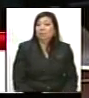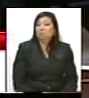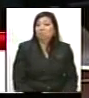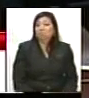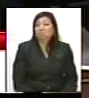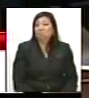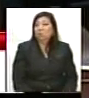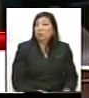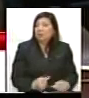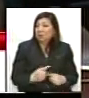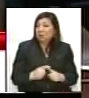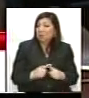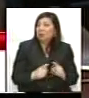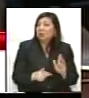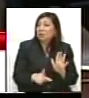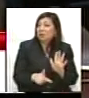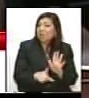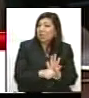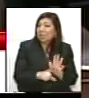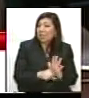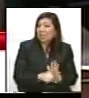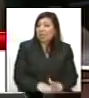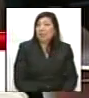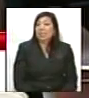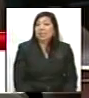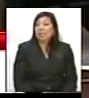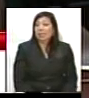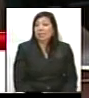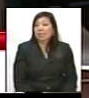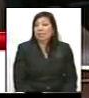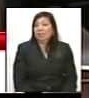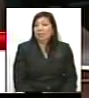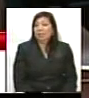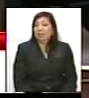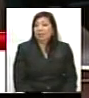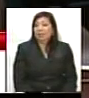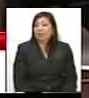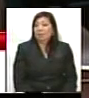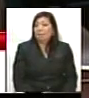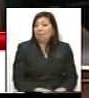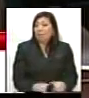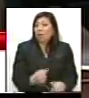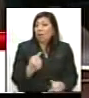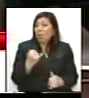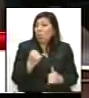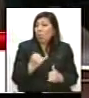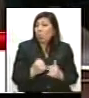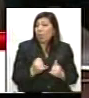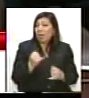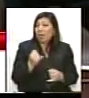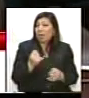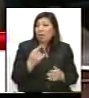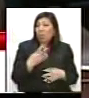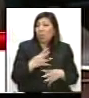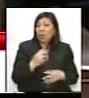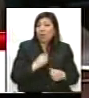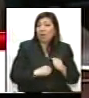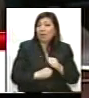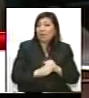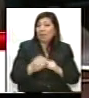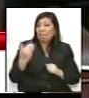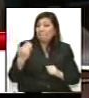mediante diferentes leyes de todos los números pero la última se venció en julio del año pasado